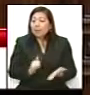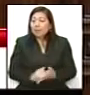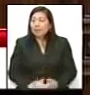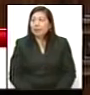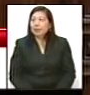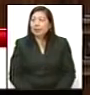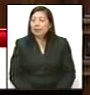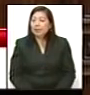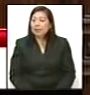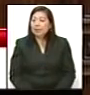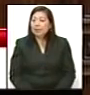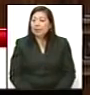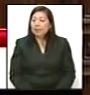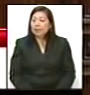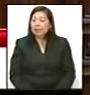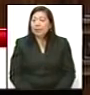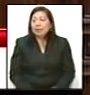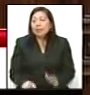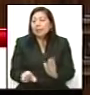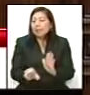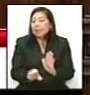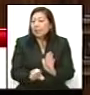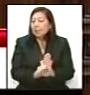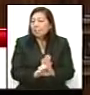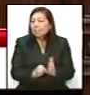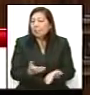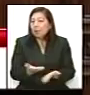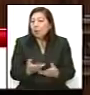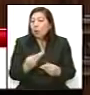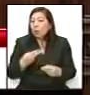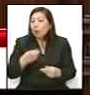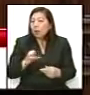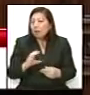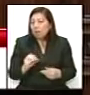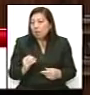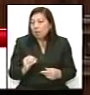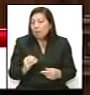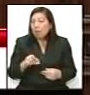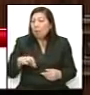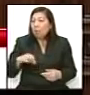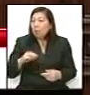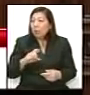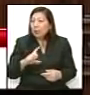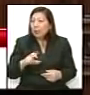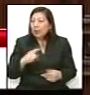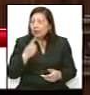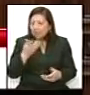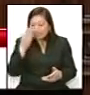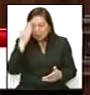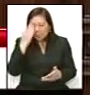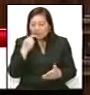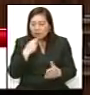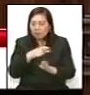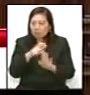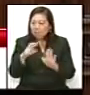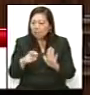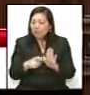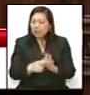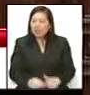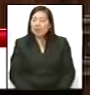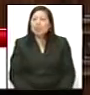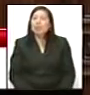ahí, el ejemplo de la Huaca Puyana, que, como todos ustedes saben, es un proyecto